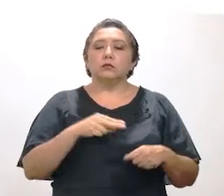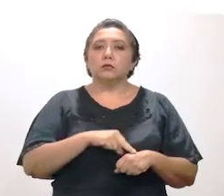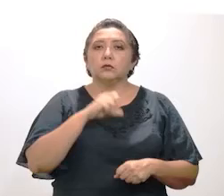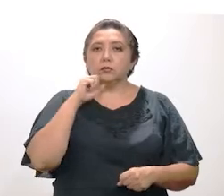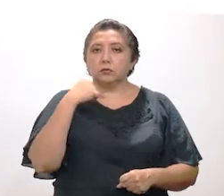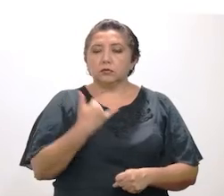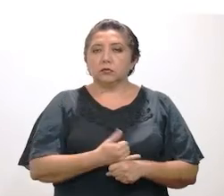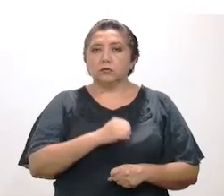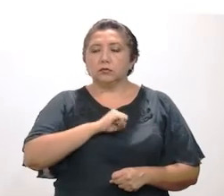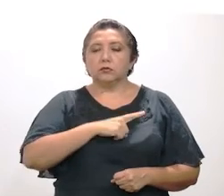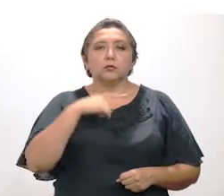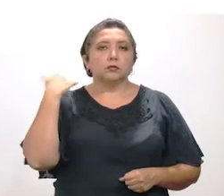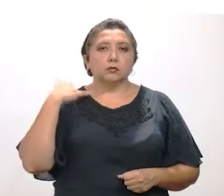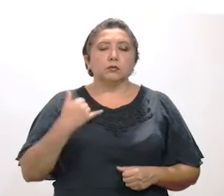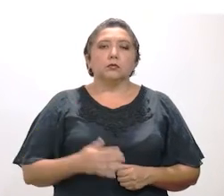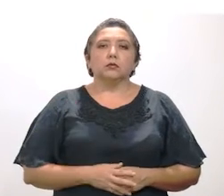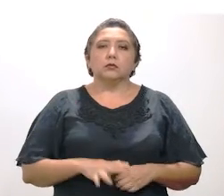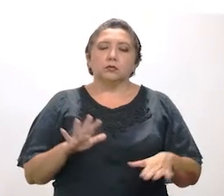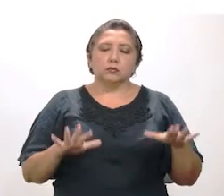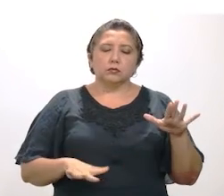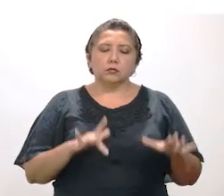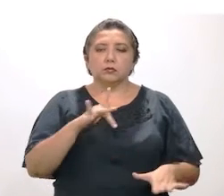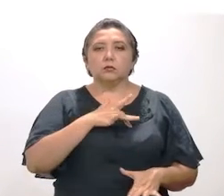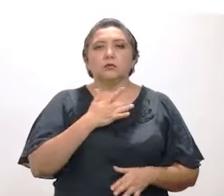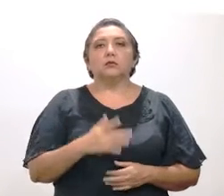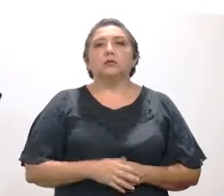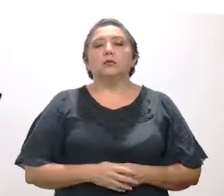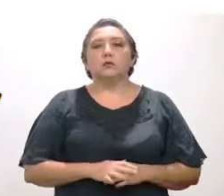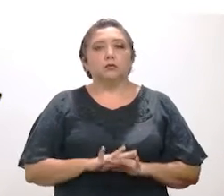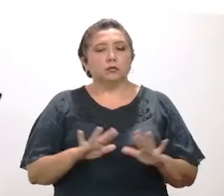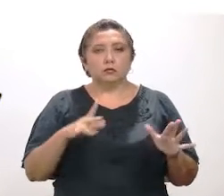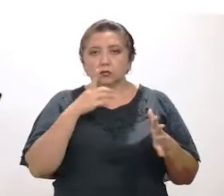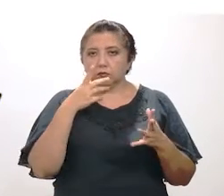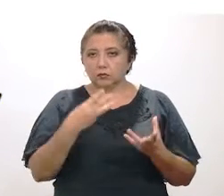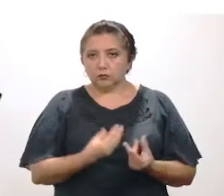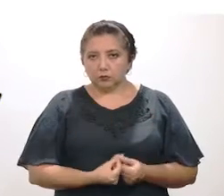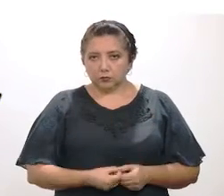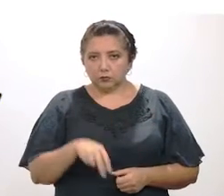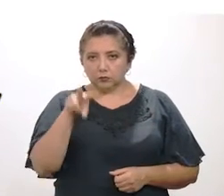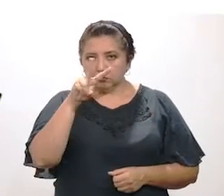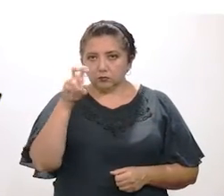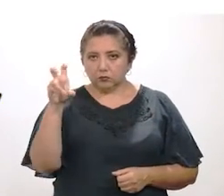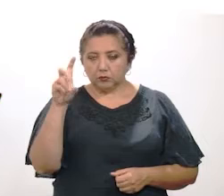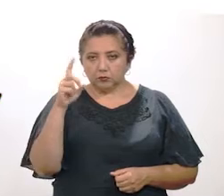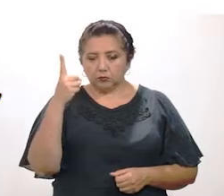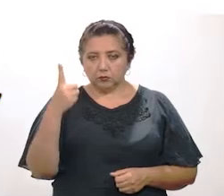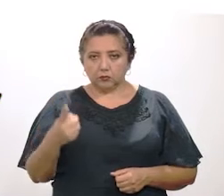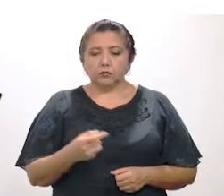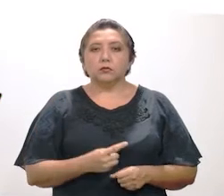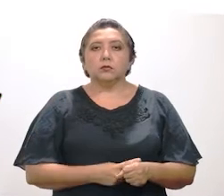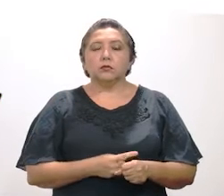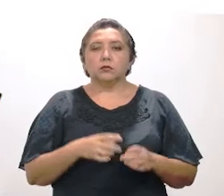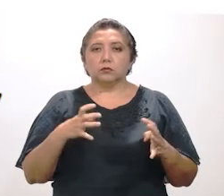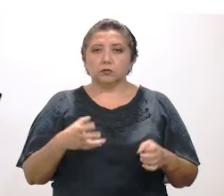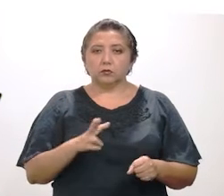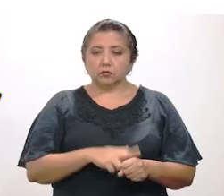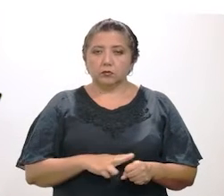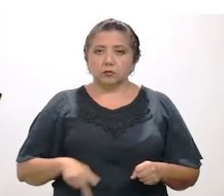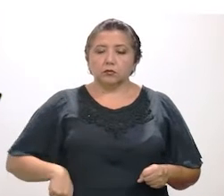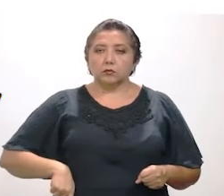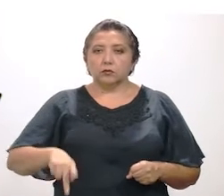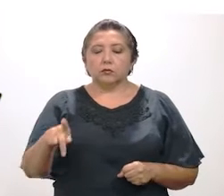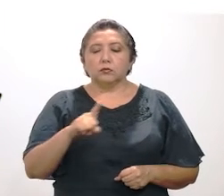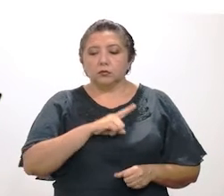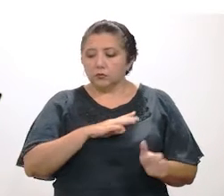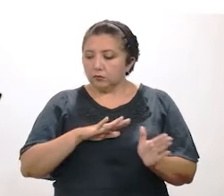por personal médico de la Secretaría de Salud. Presentan síntomas leves. Como ya mencionamos, 231 de los casos positivos están en